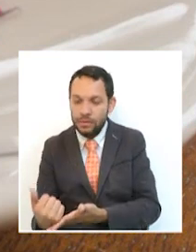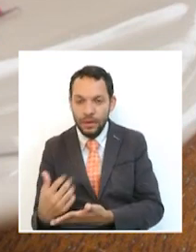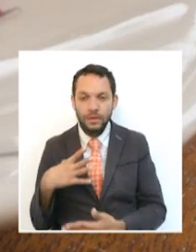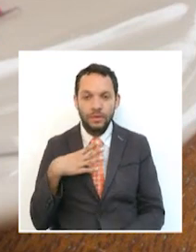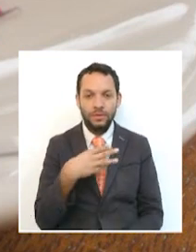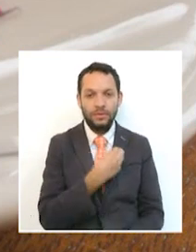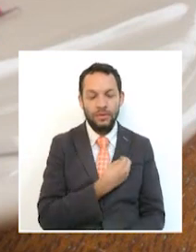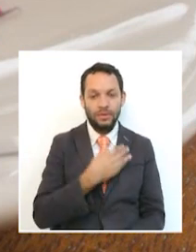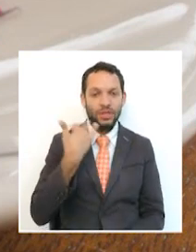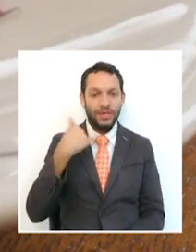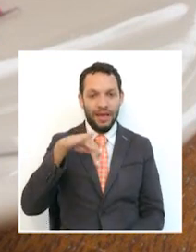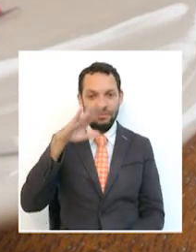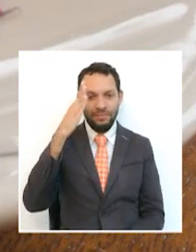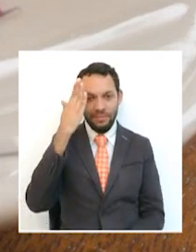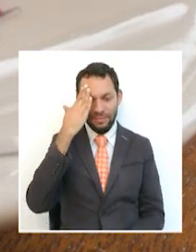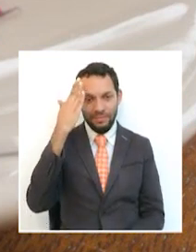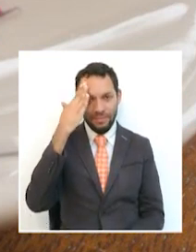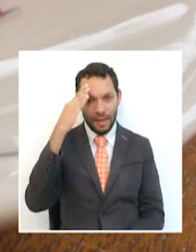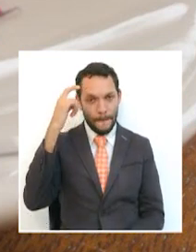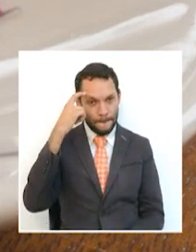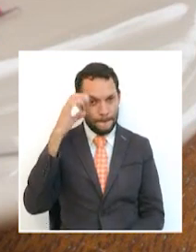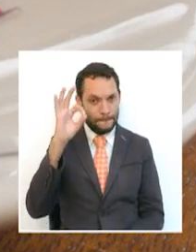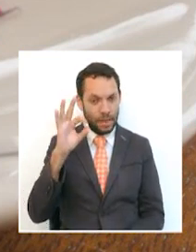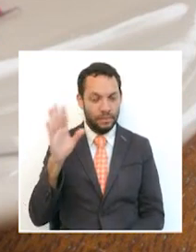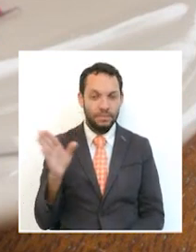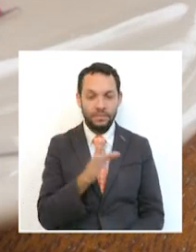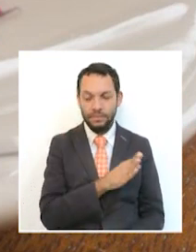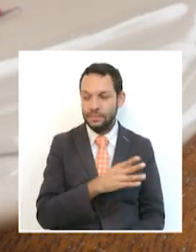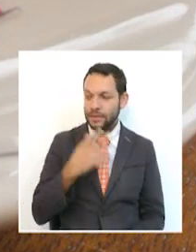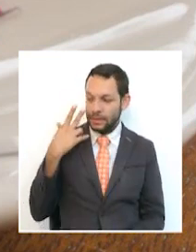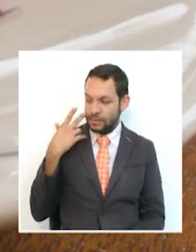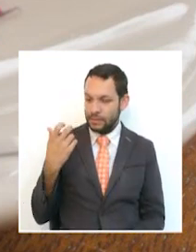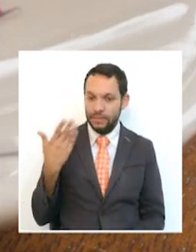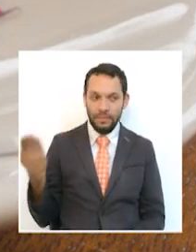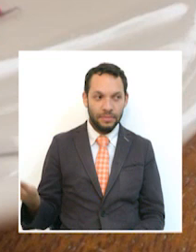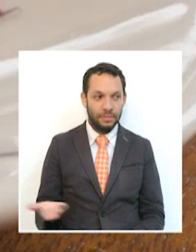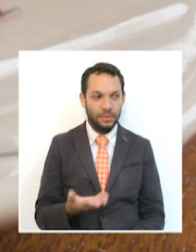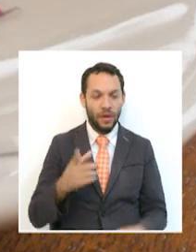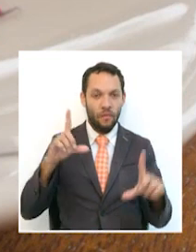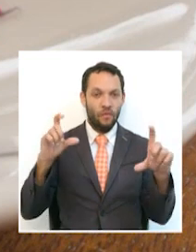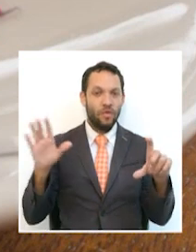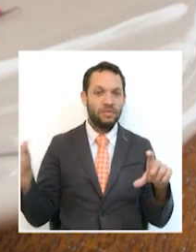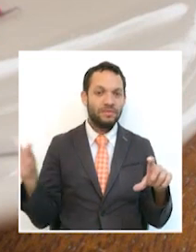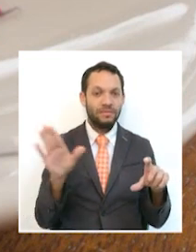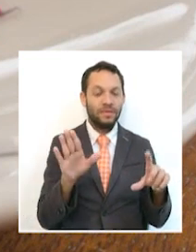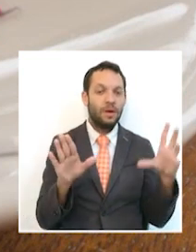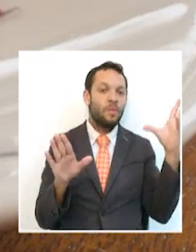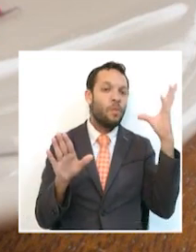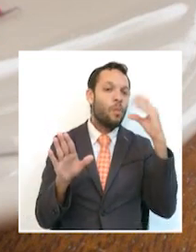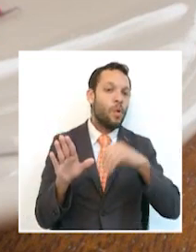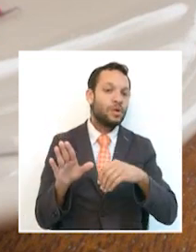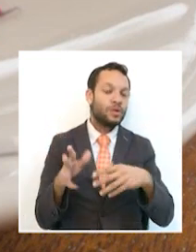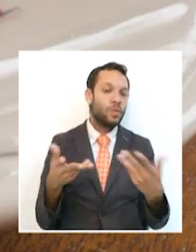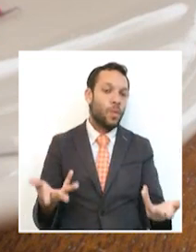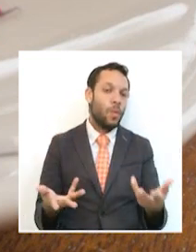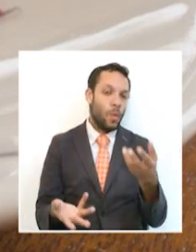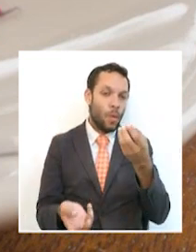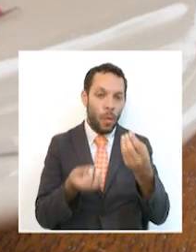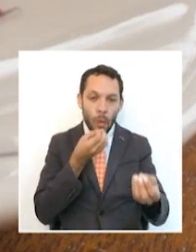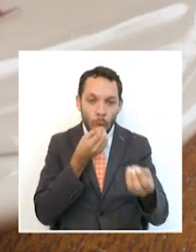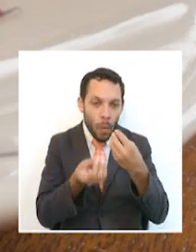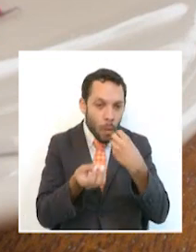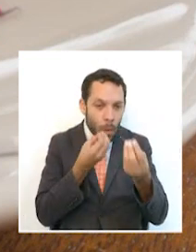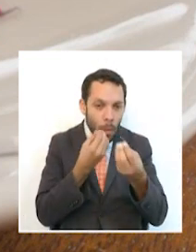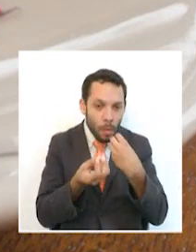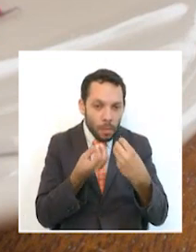yo sé que me va a servir ya no es sólo fue maravilloso mira esta combinación está claro los alimentos son muy especiales